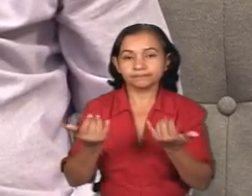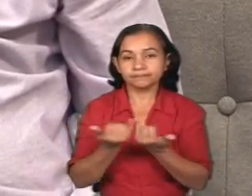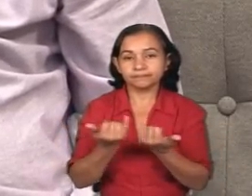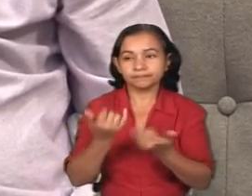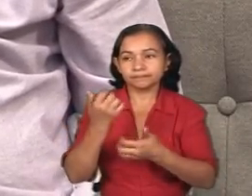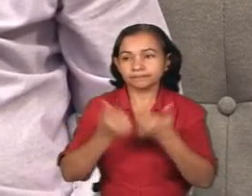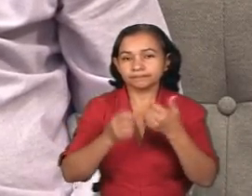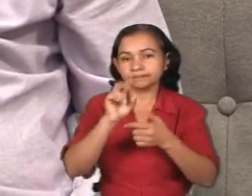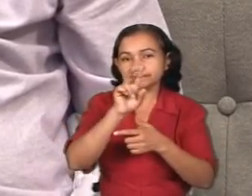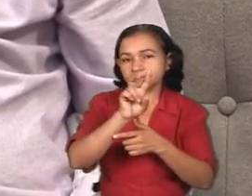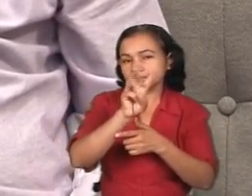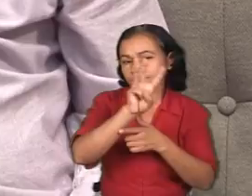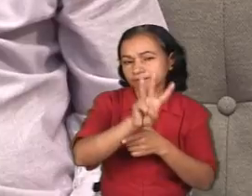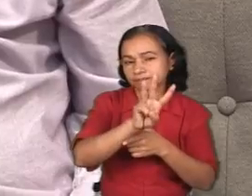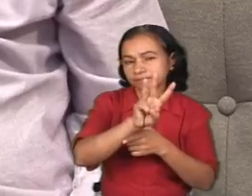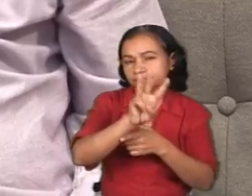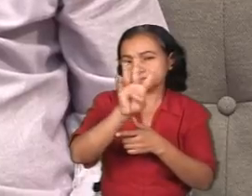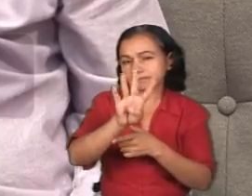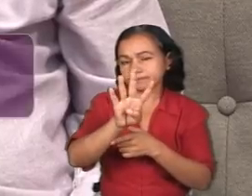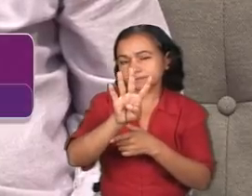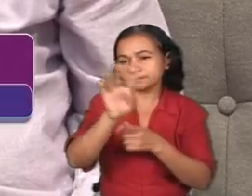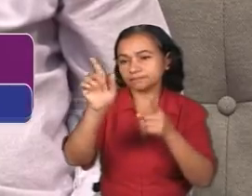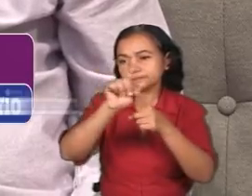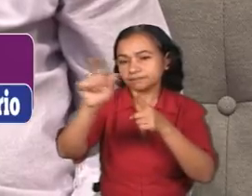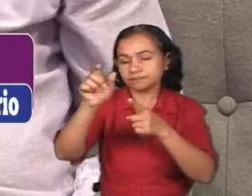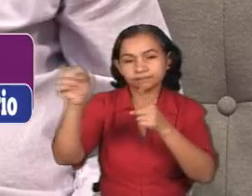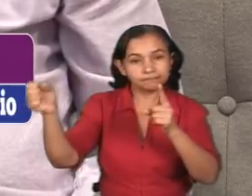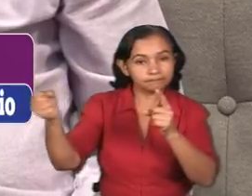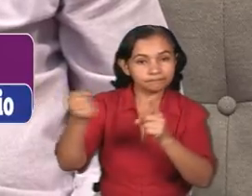prácticamente 3 o 4 meses por el intento del golpe de Estado.